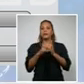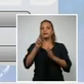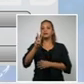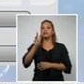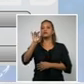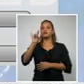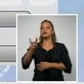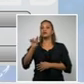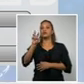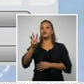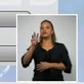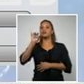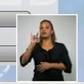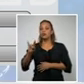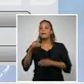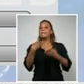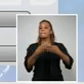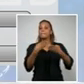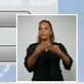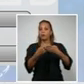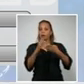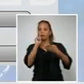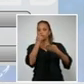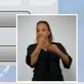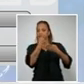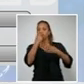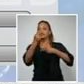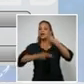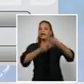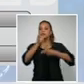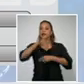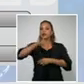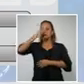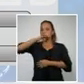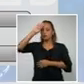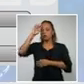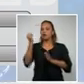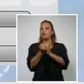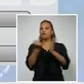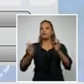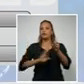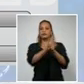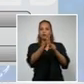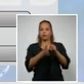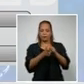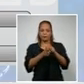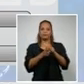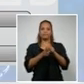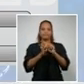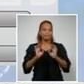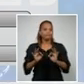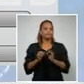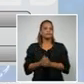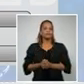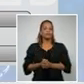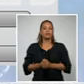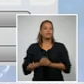3.068.389 pruebas de PCR realizadas en Cuba para el diagnóstico de la COVID-19, de las